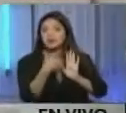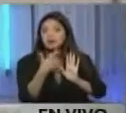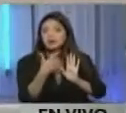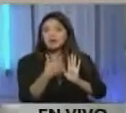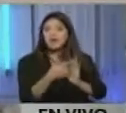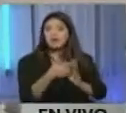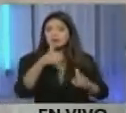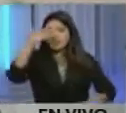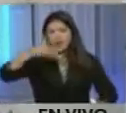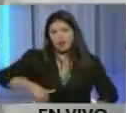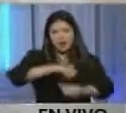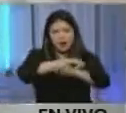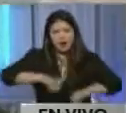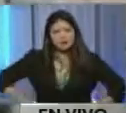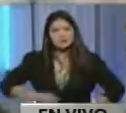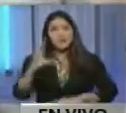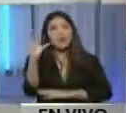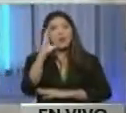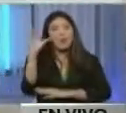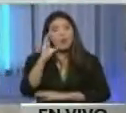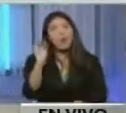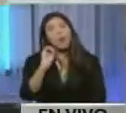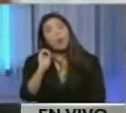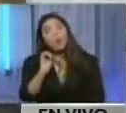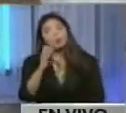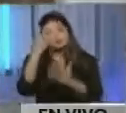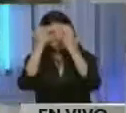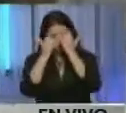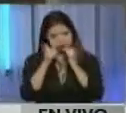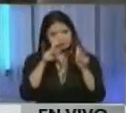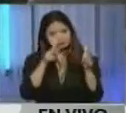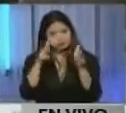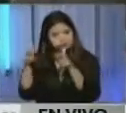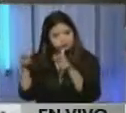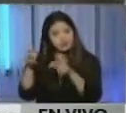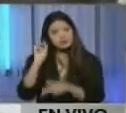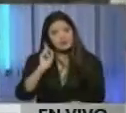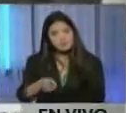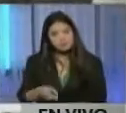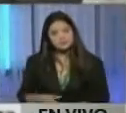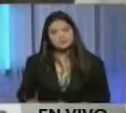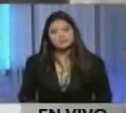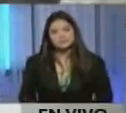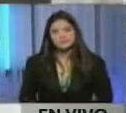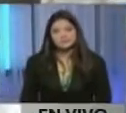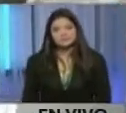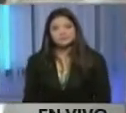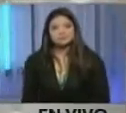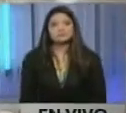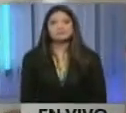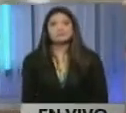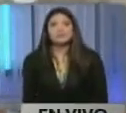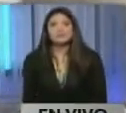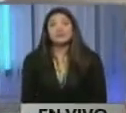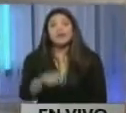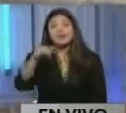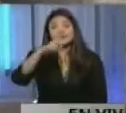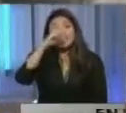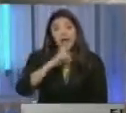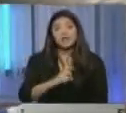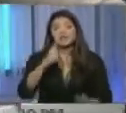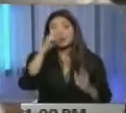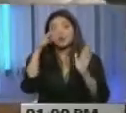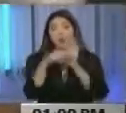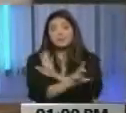ejército colombiano como víctimas de la guerrilla de las FARC-EP. Ya este año, en el